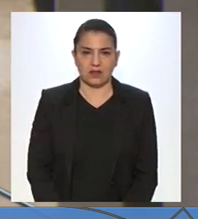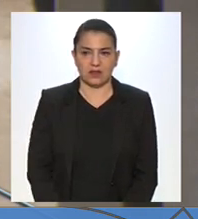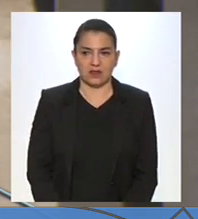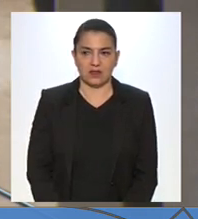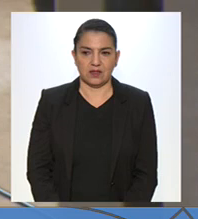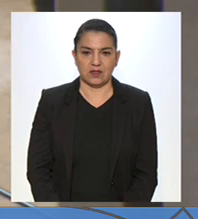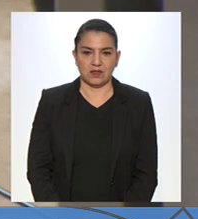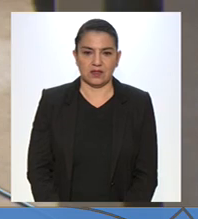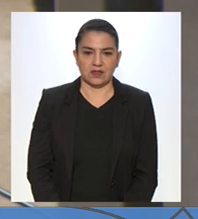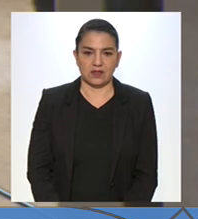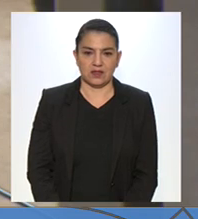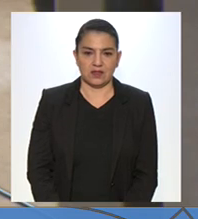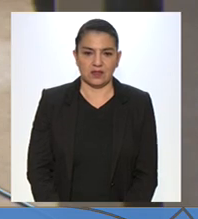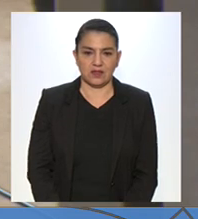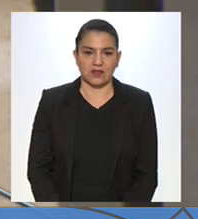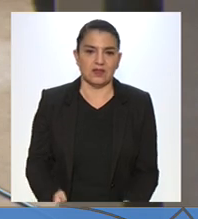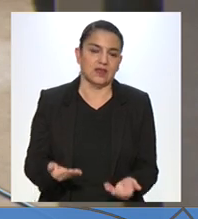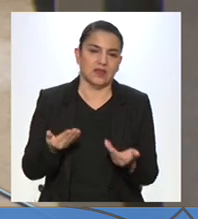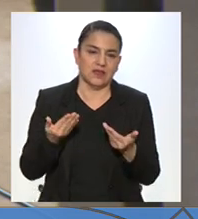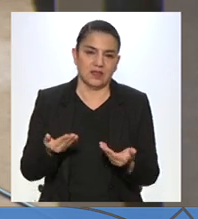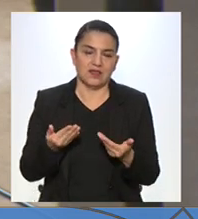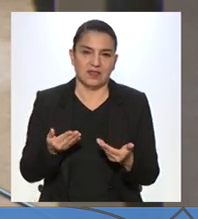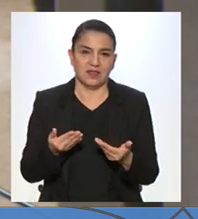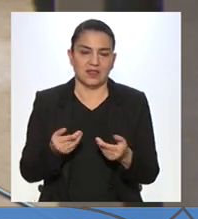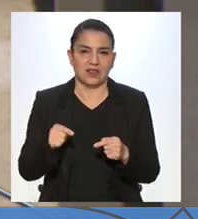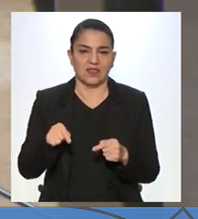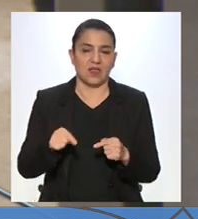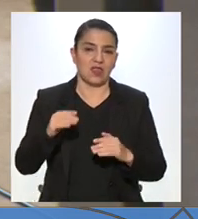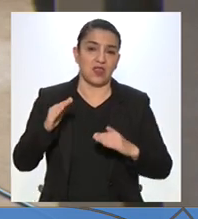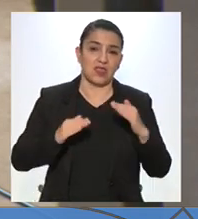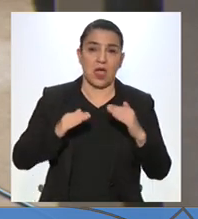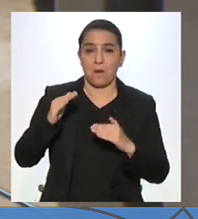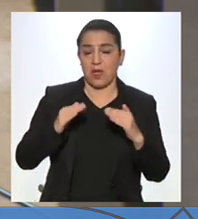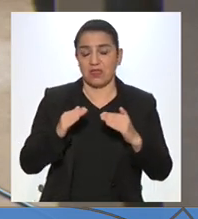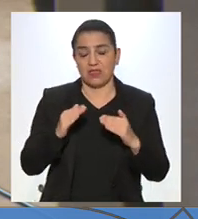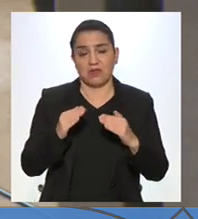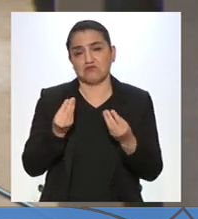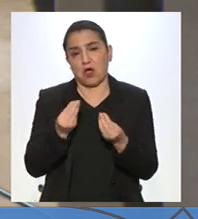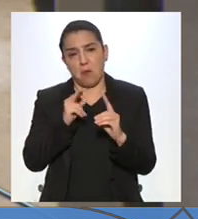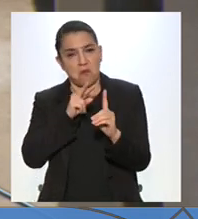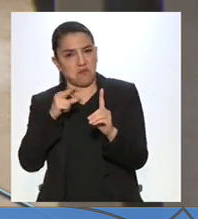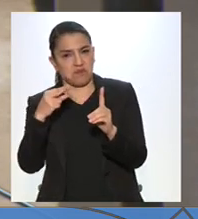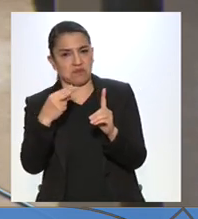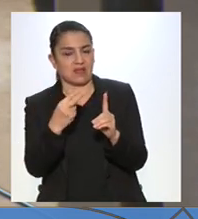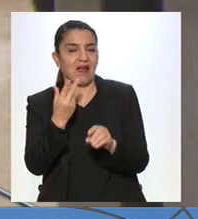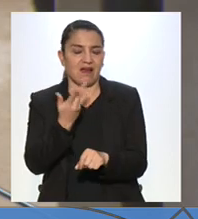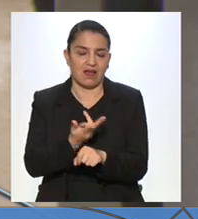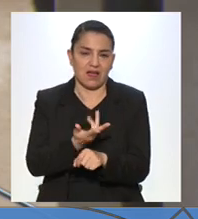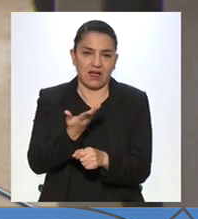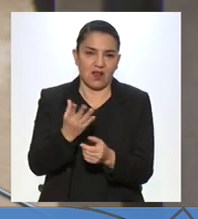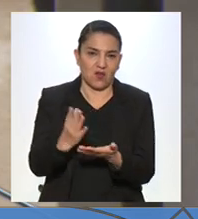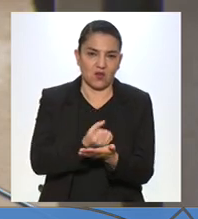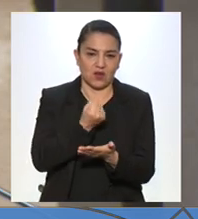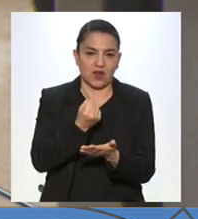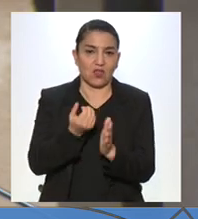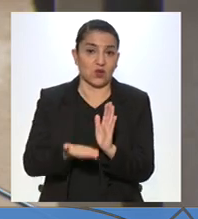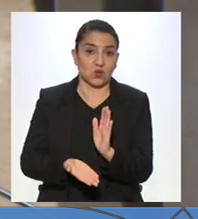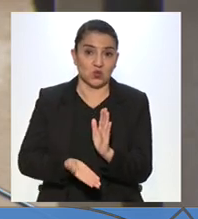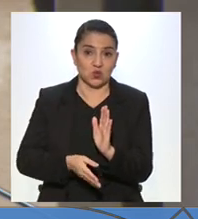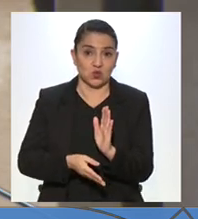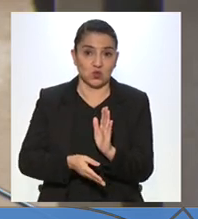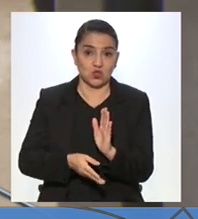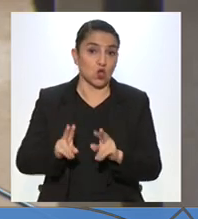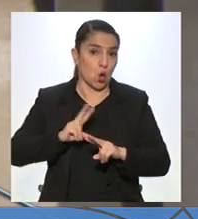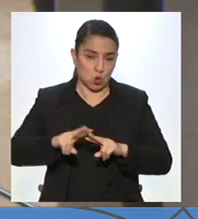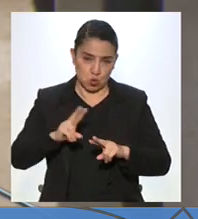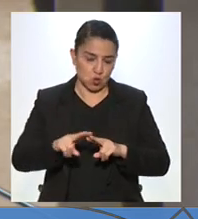yo diría, bueno, si las proyecciones son o no halagüeñas depende de la perspectiva que uno lo mire. O sea, el haber logrado superar una crisis